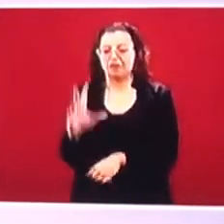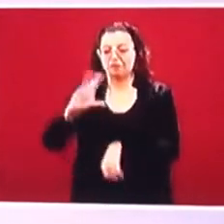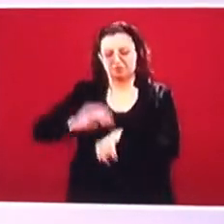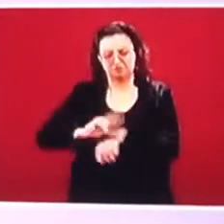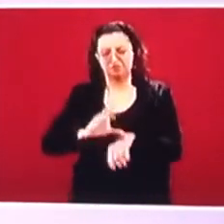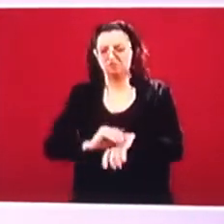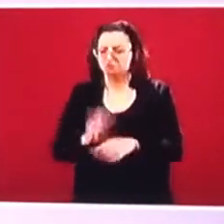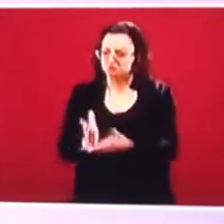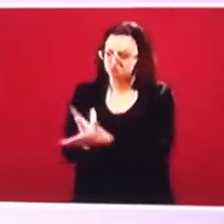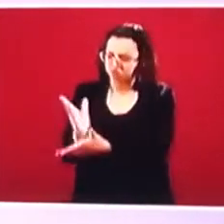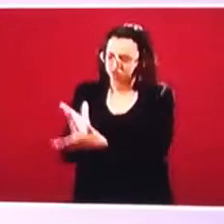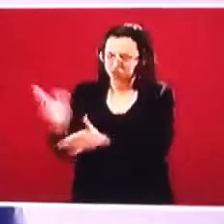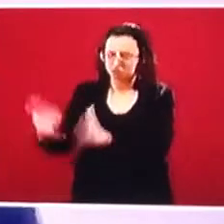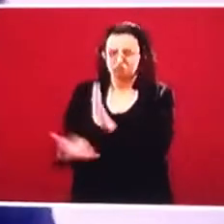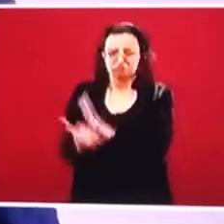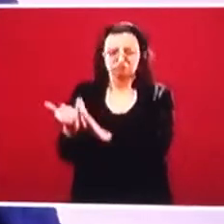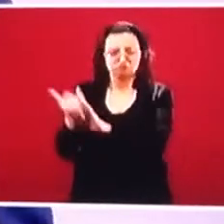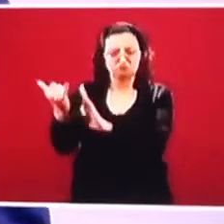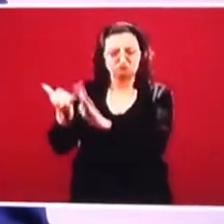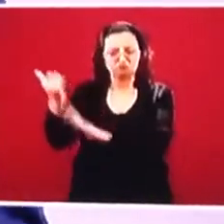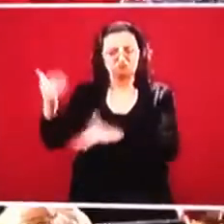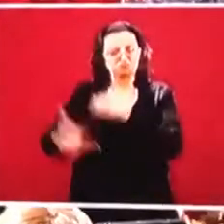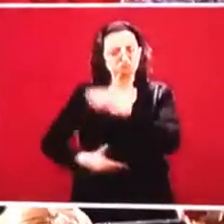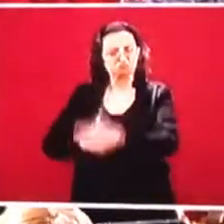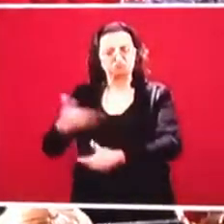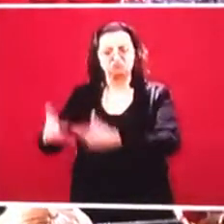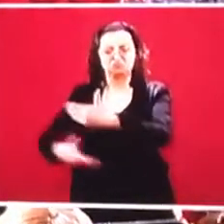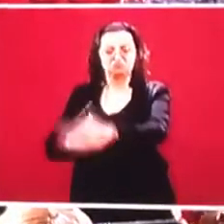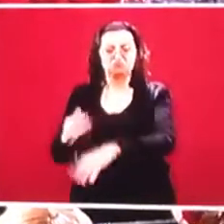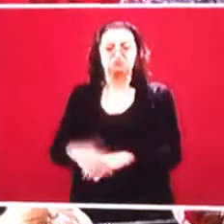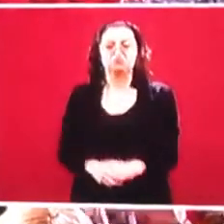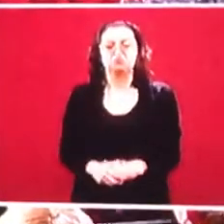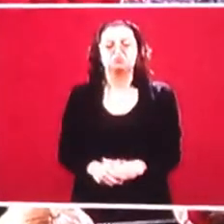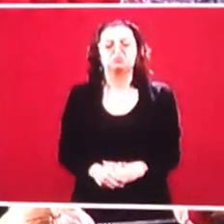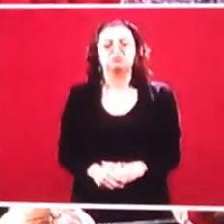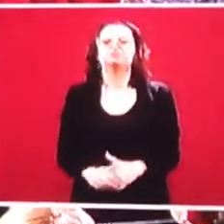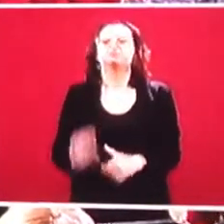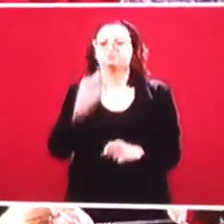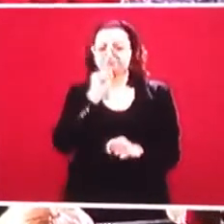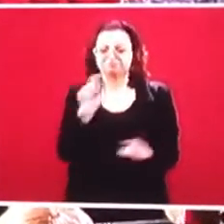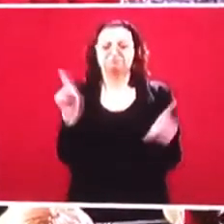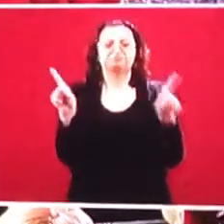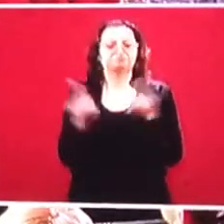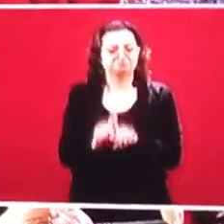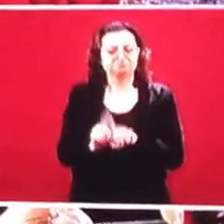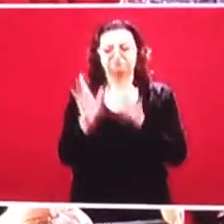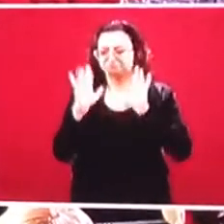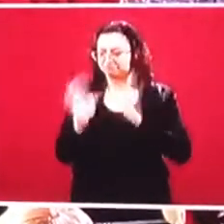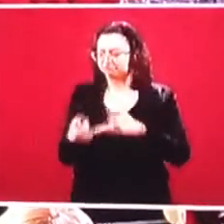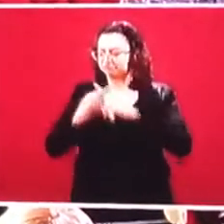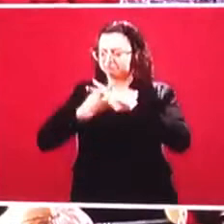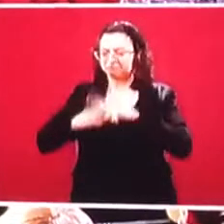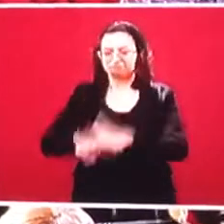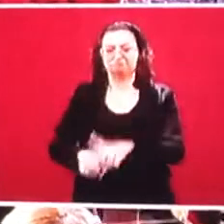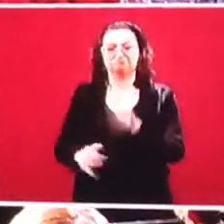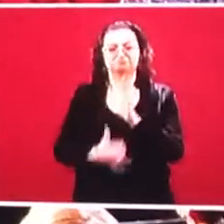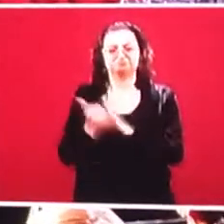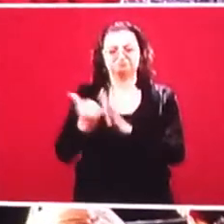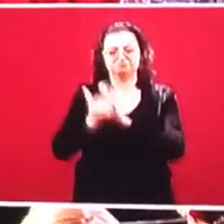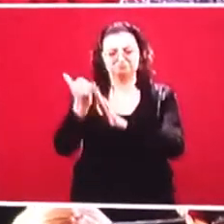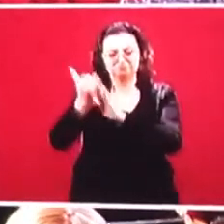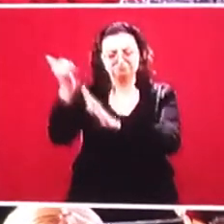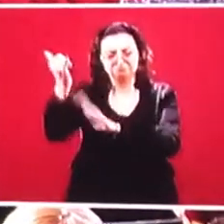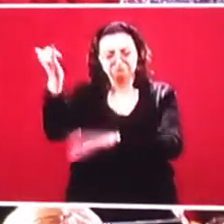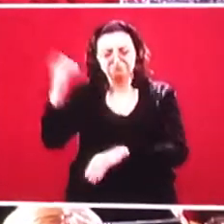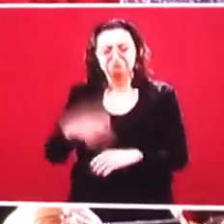que existen, como todo México, como muchas partes de este país, corrupción.